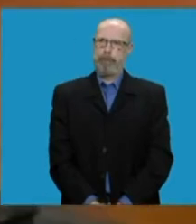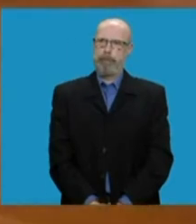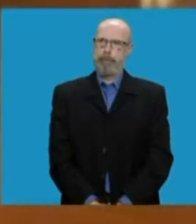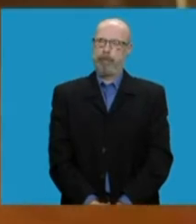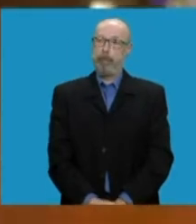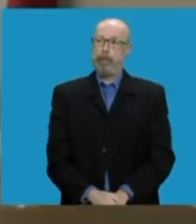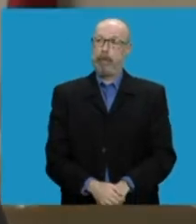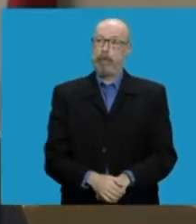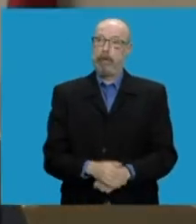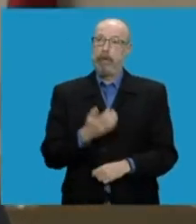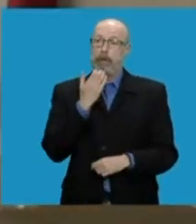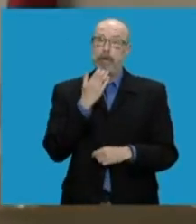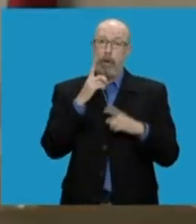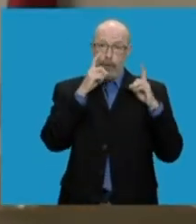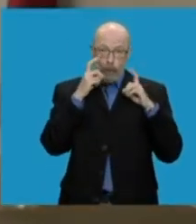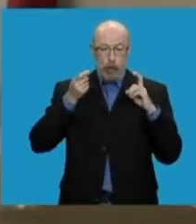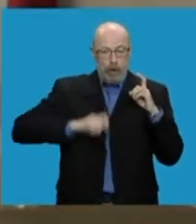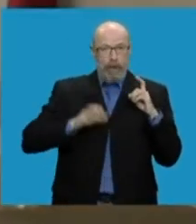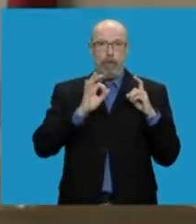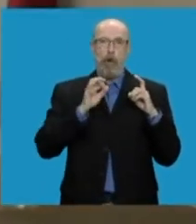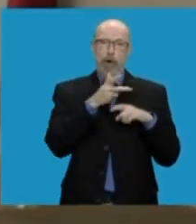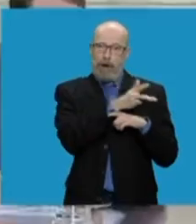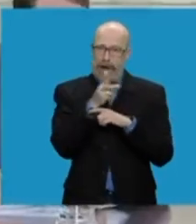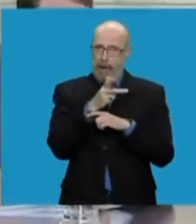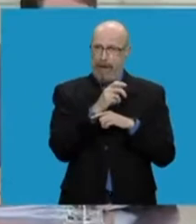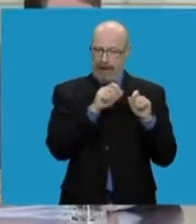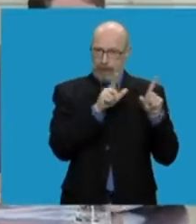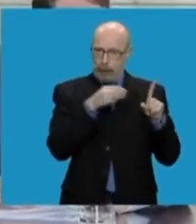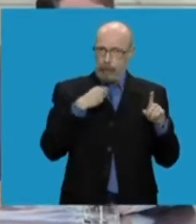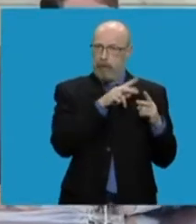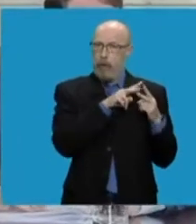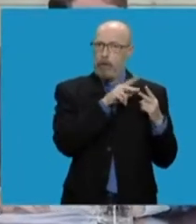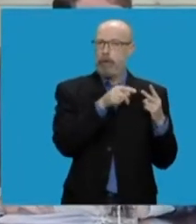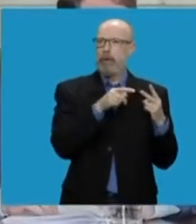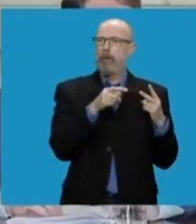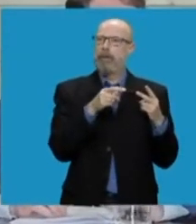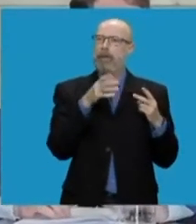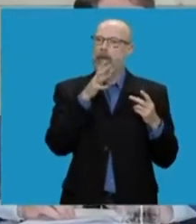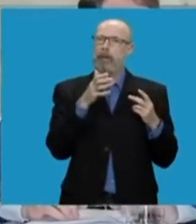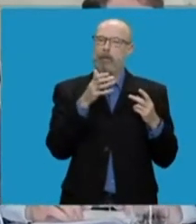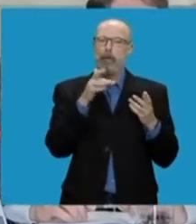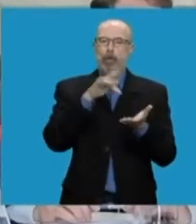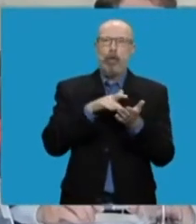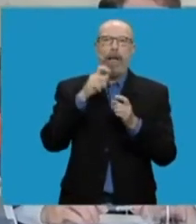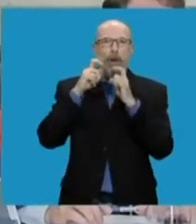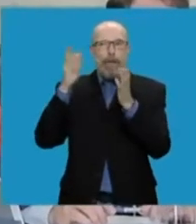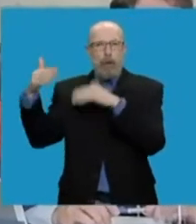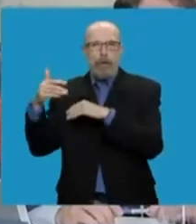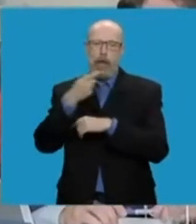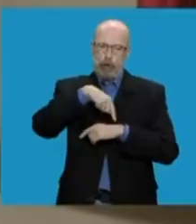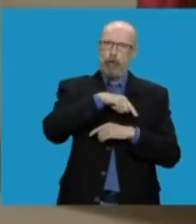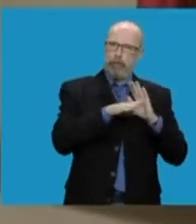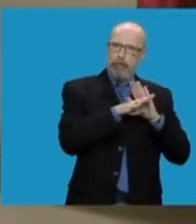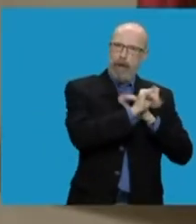Los fotógrafos y los cámaras de televisión estamos en momentos en los que los periodistas no están. Y creo que